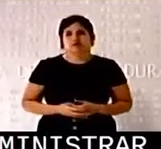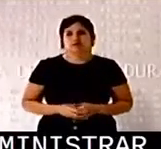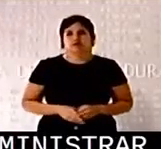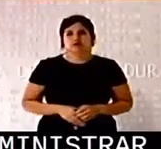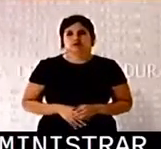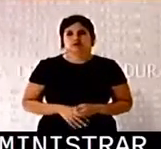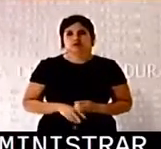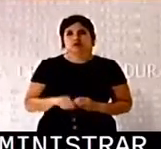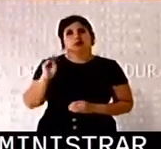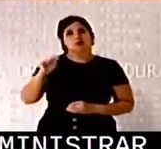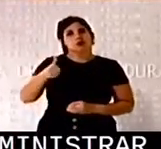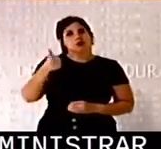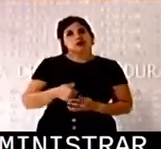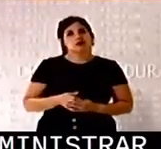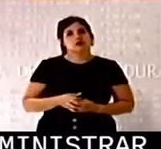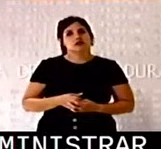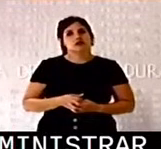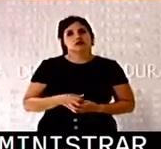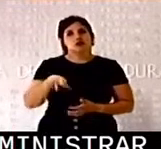¿Alguna pregunta, Rubén?